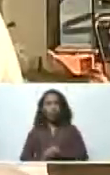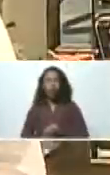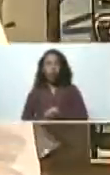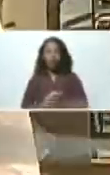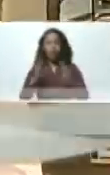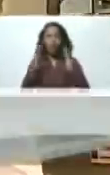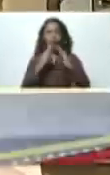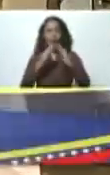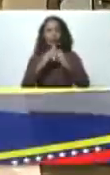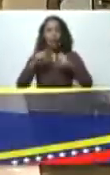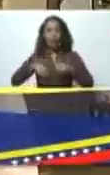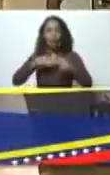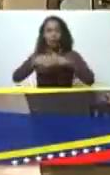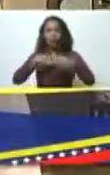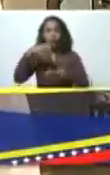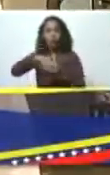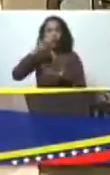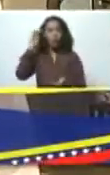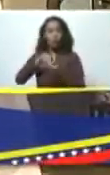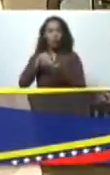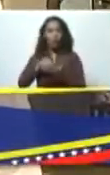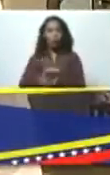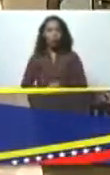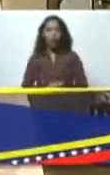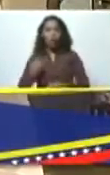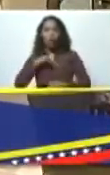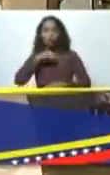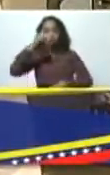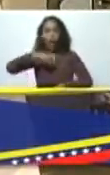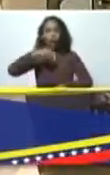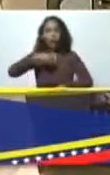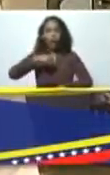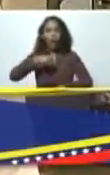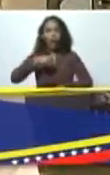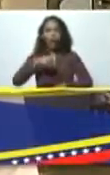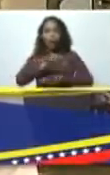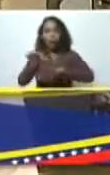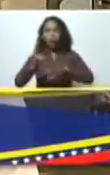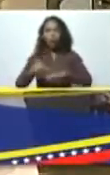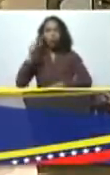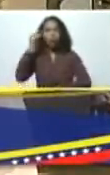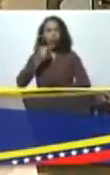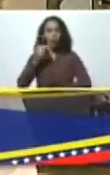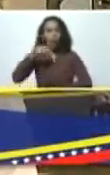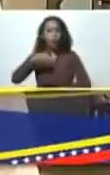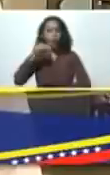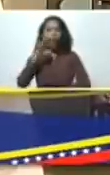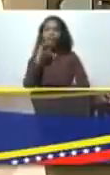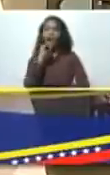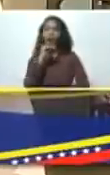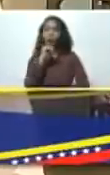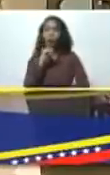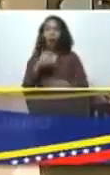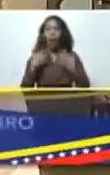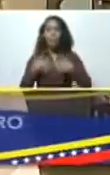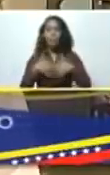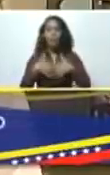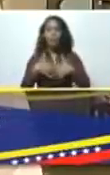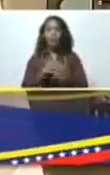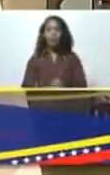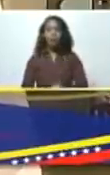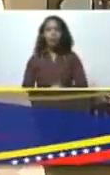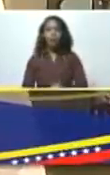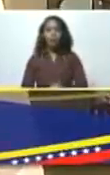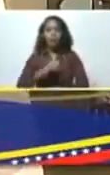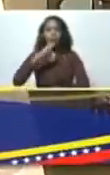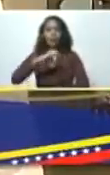la revolución, aquí en el estado de Aragua. Nos encontramos en este momento en el municipio Sucre, aquí en Cagua, de la empresa